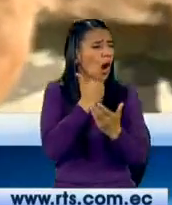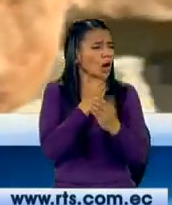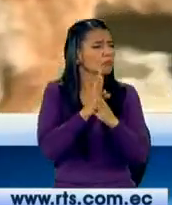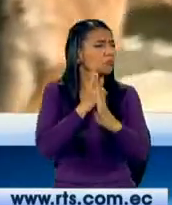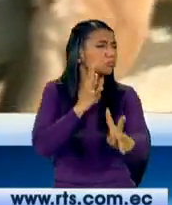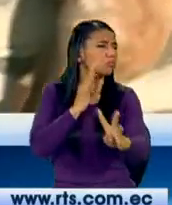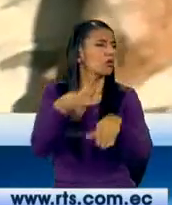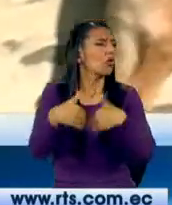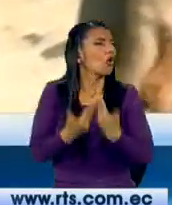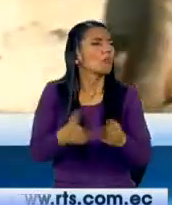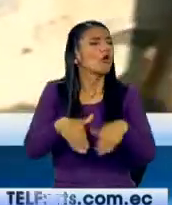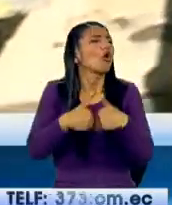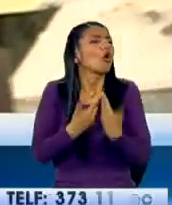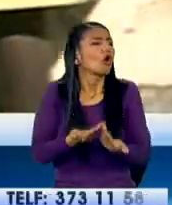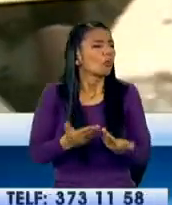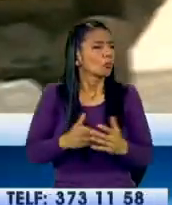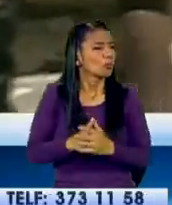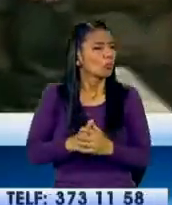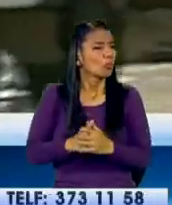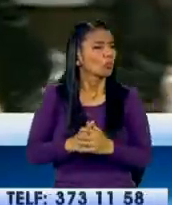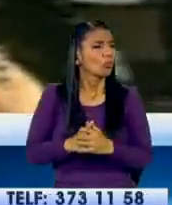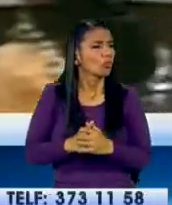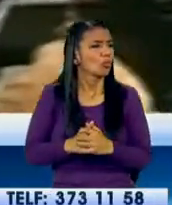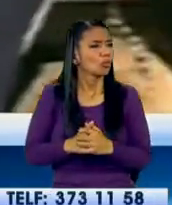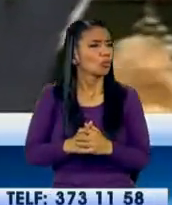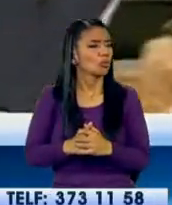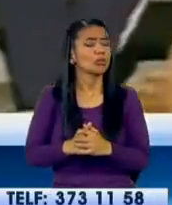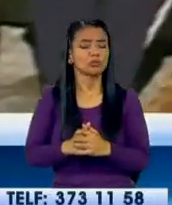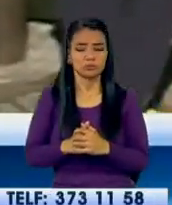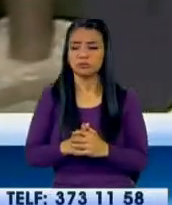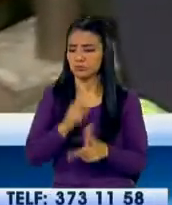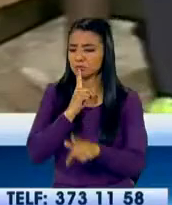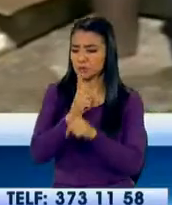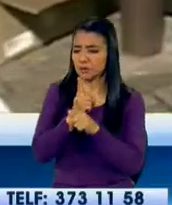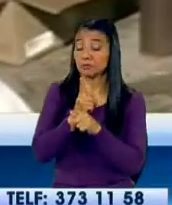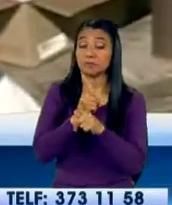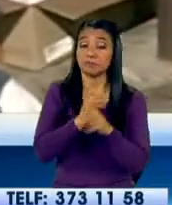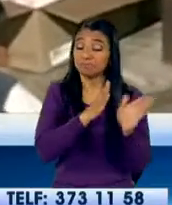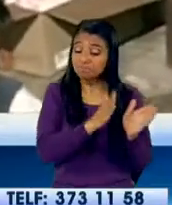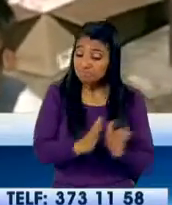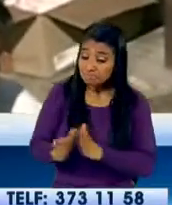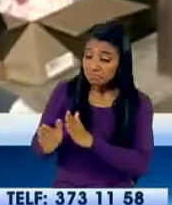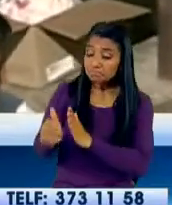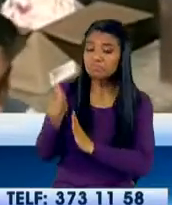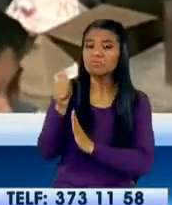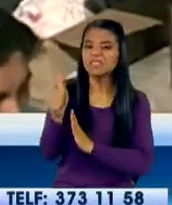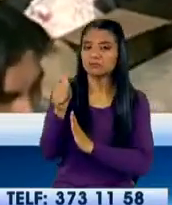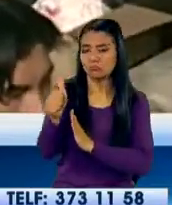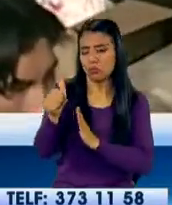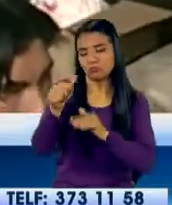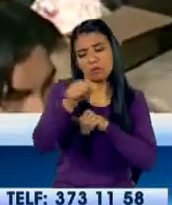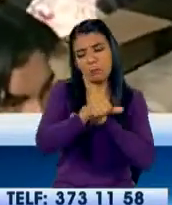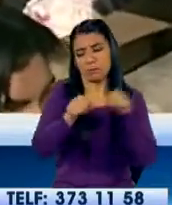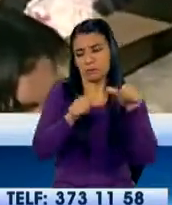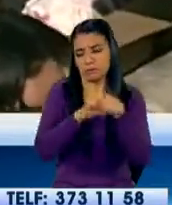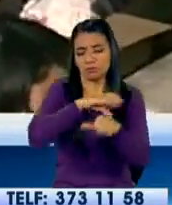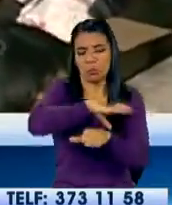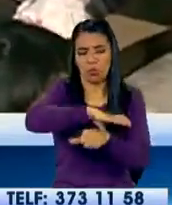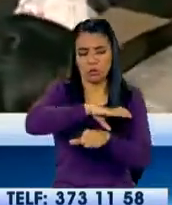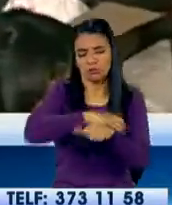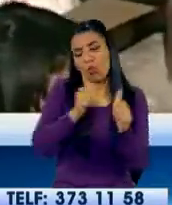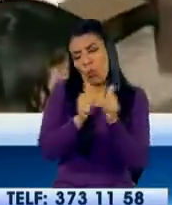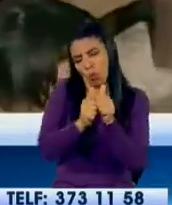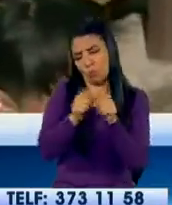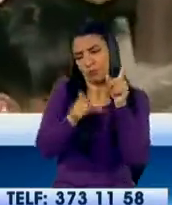otorgan los permisos para poder realizar esto? Ya, como te indicaba, la organización va de parte de cada administración zonal con la